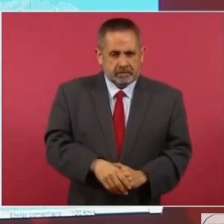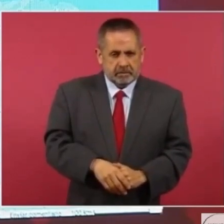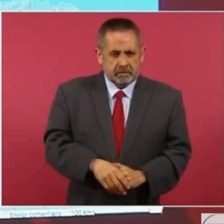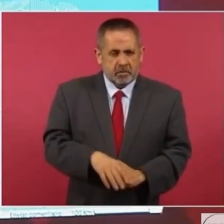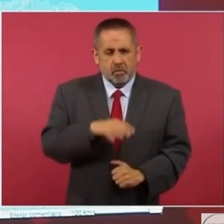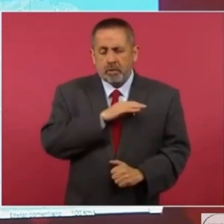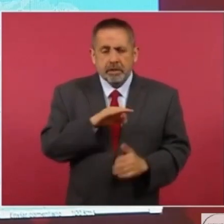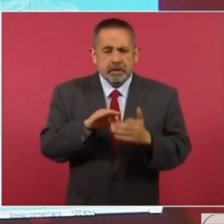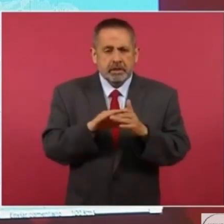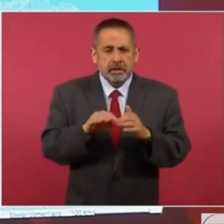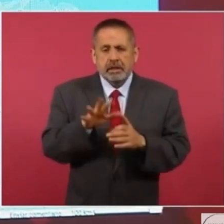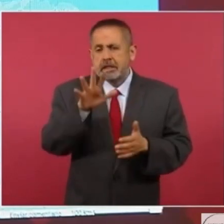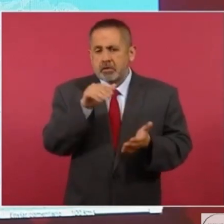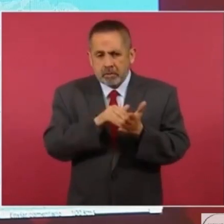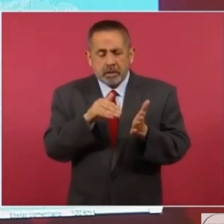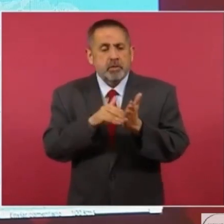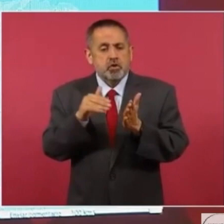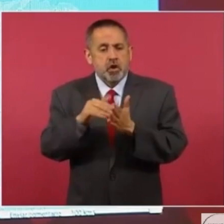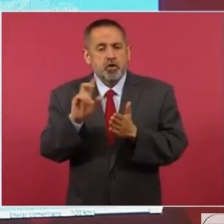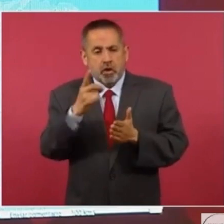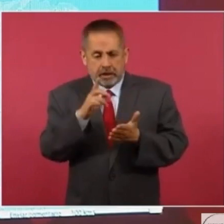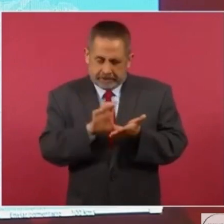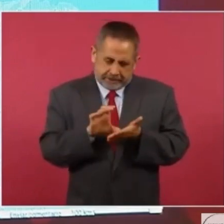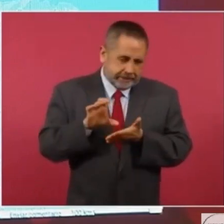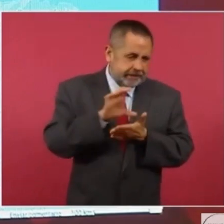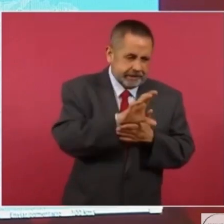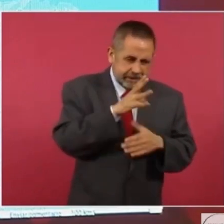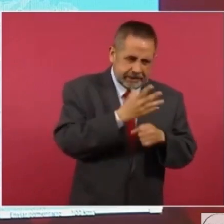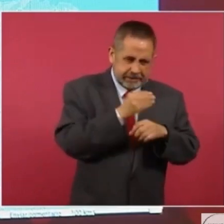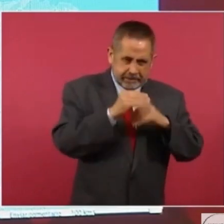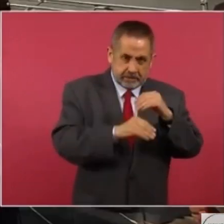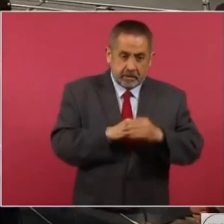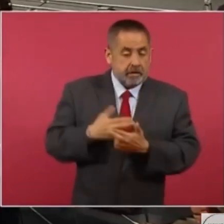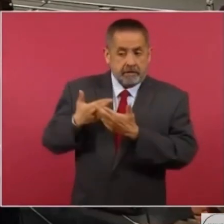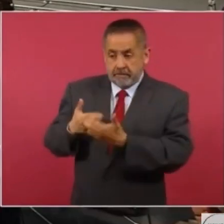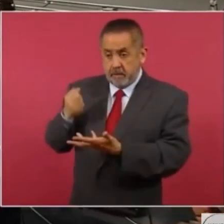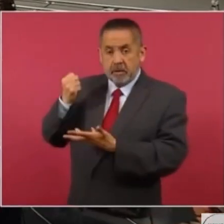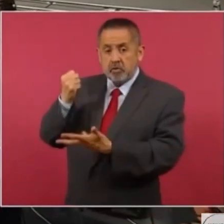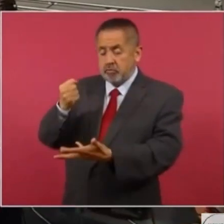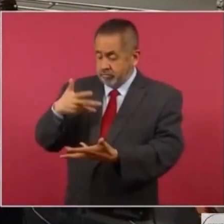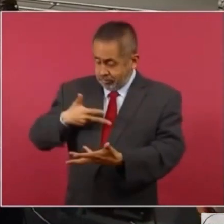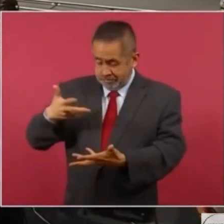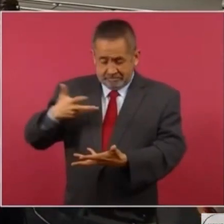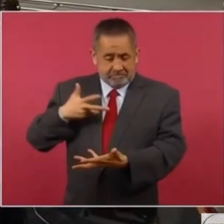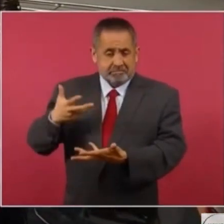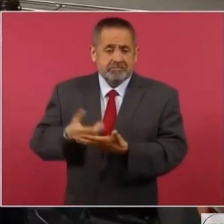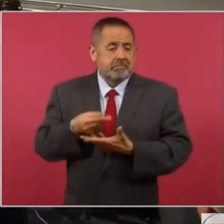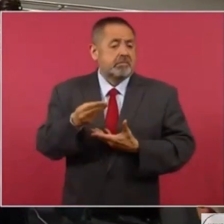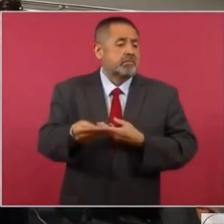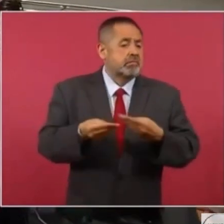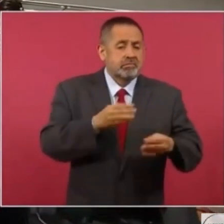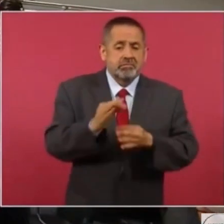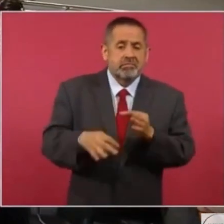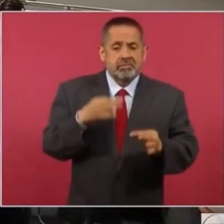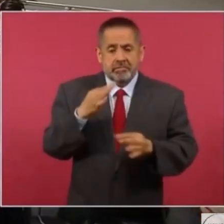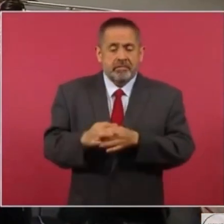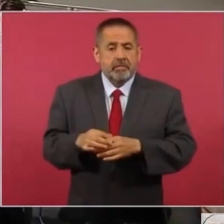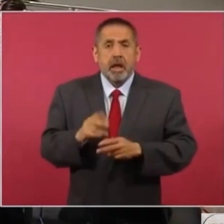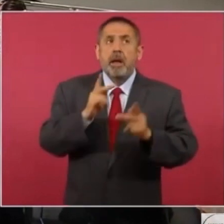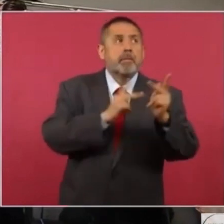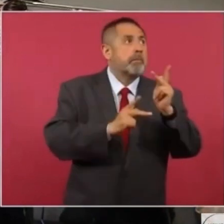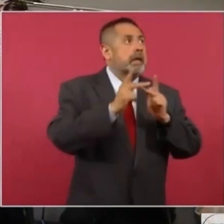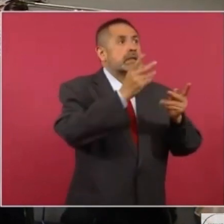cerca de 5,000 millones de dólares. Todo presupuesto, todo presupuesto público, no es